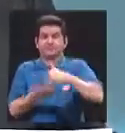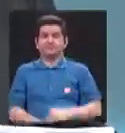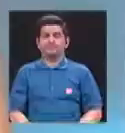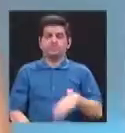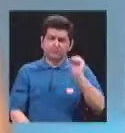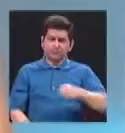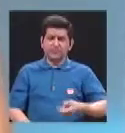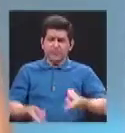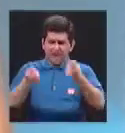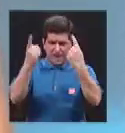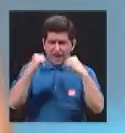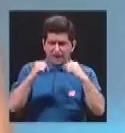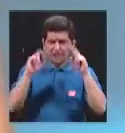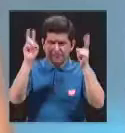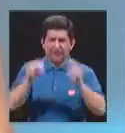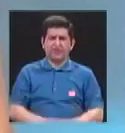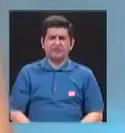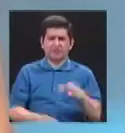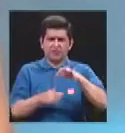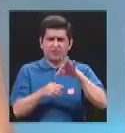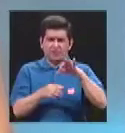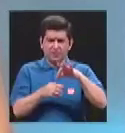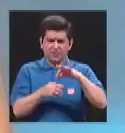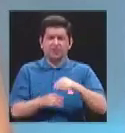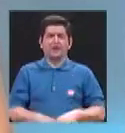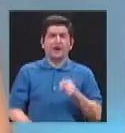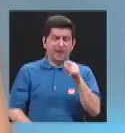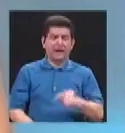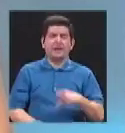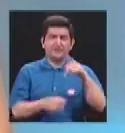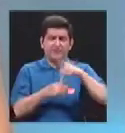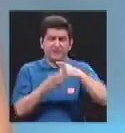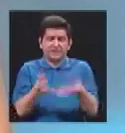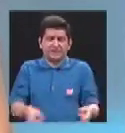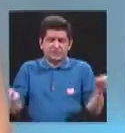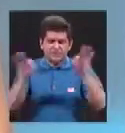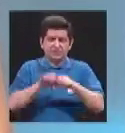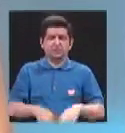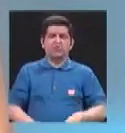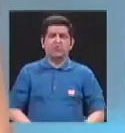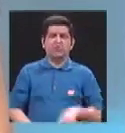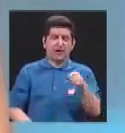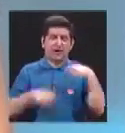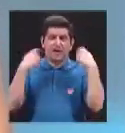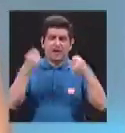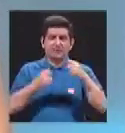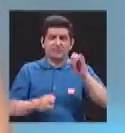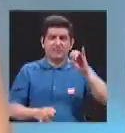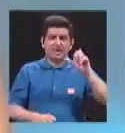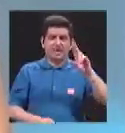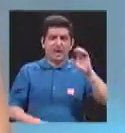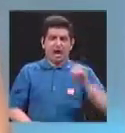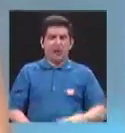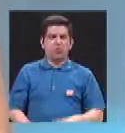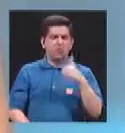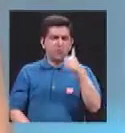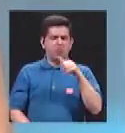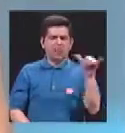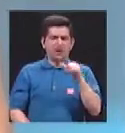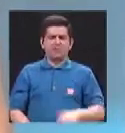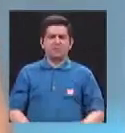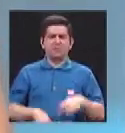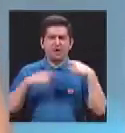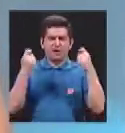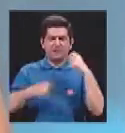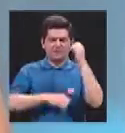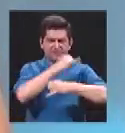Así es, y es que el regreso tuvo una participación notable en el Festival Ícaro 2012, donde también arrasó, le fue muy bien, igual